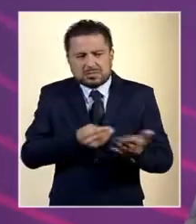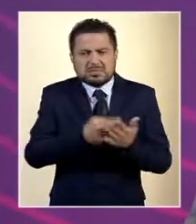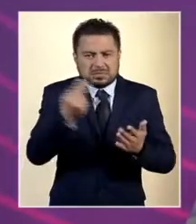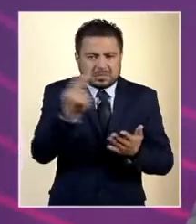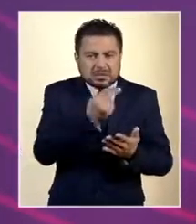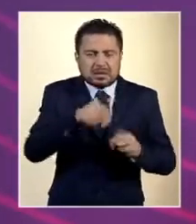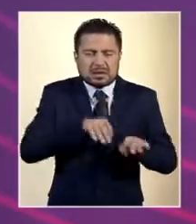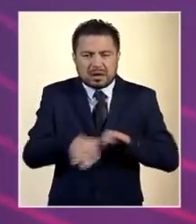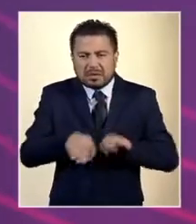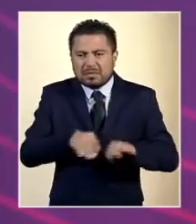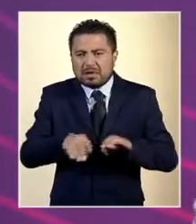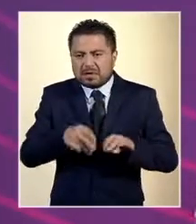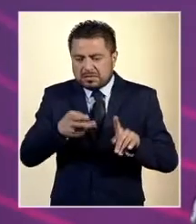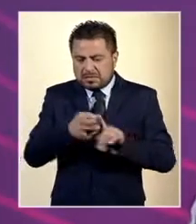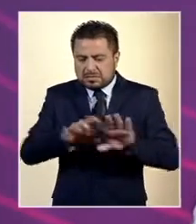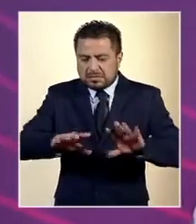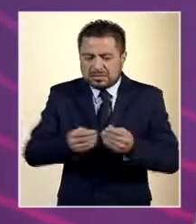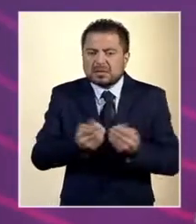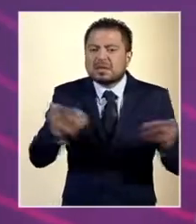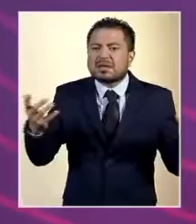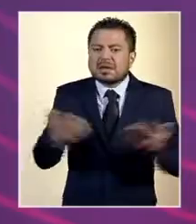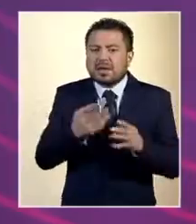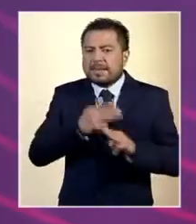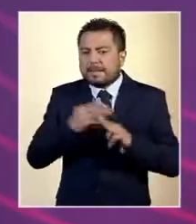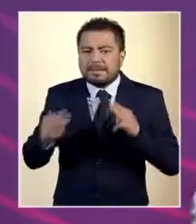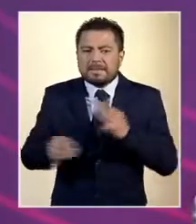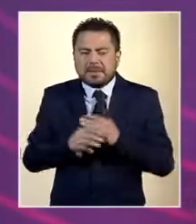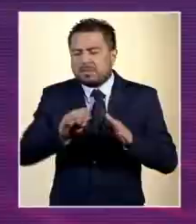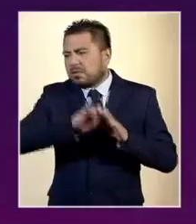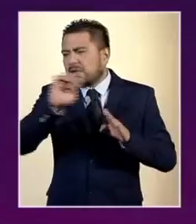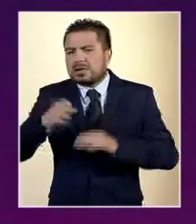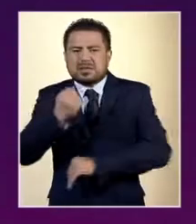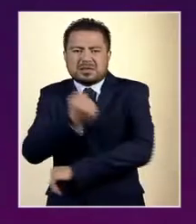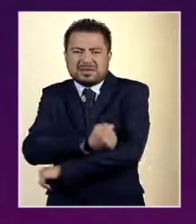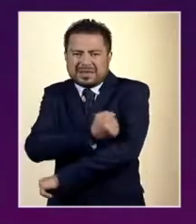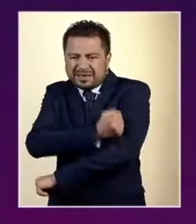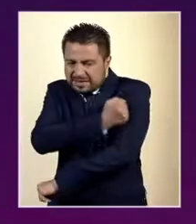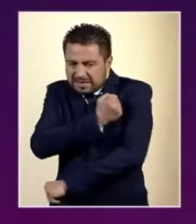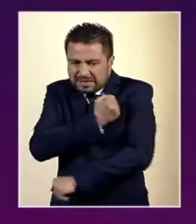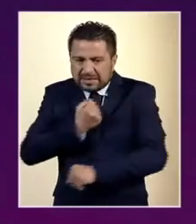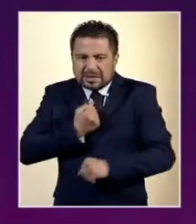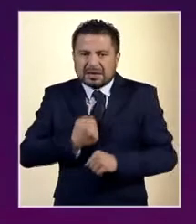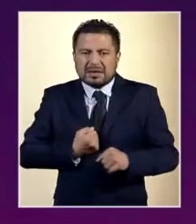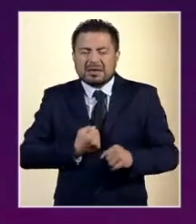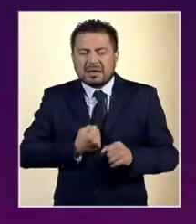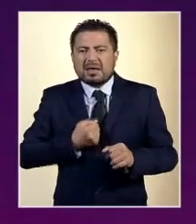¿no? Acá en Coppel se ha hecho mucho en materia, o sea, por ejemplo, de tatuajes, ¿no? Que